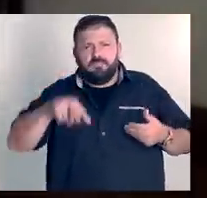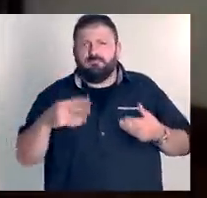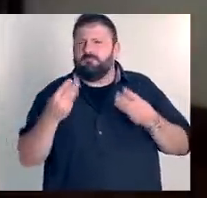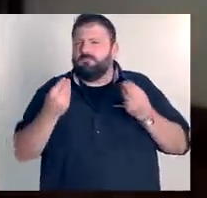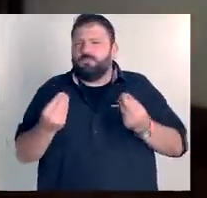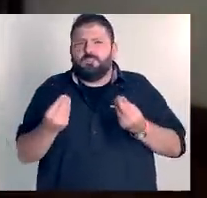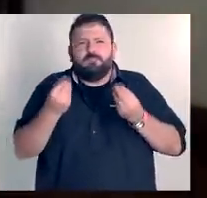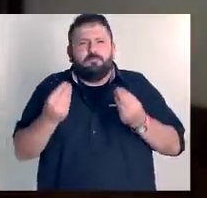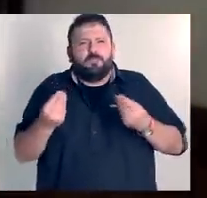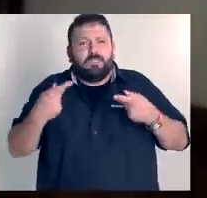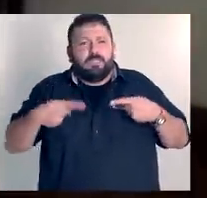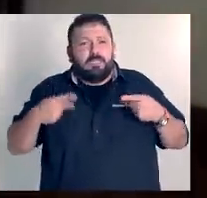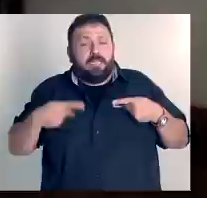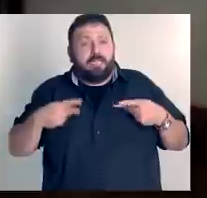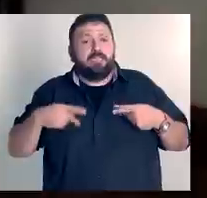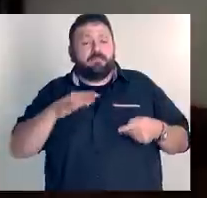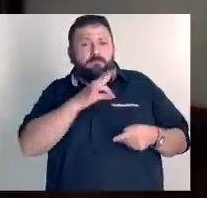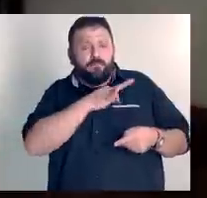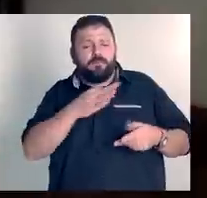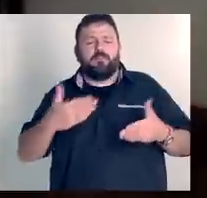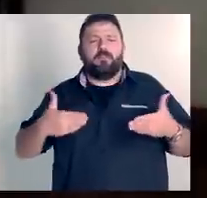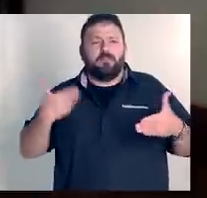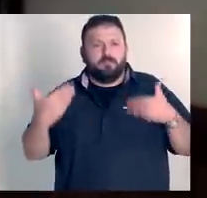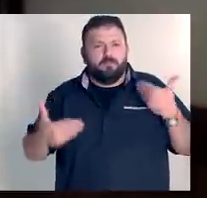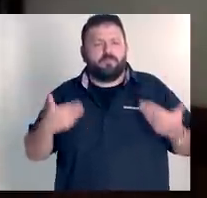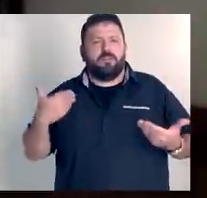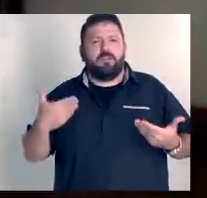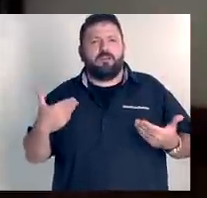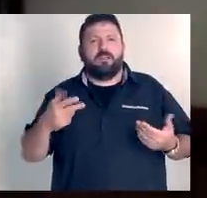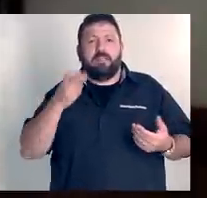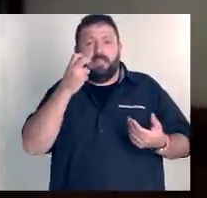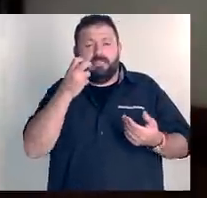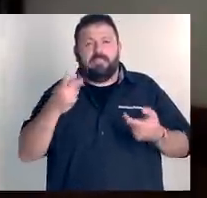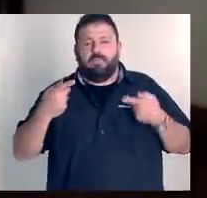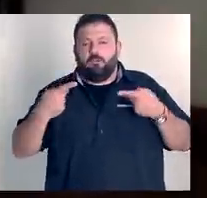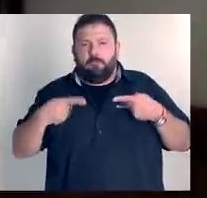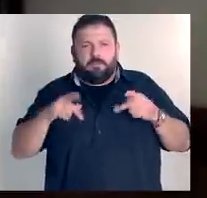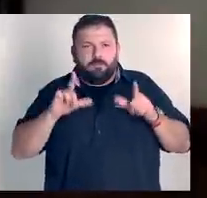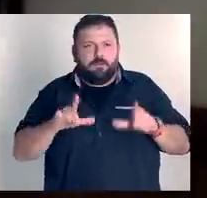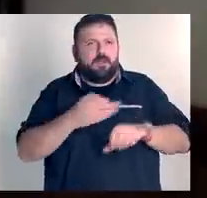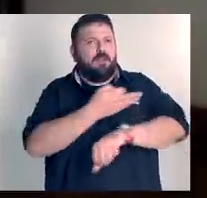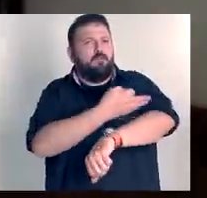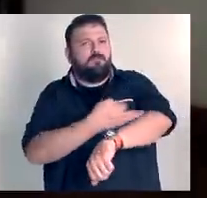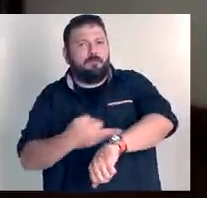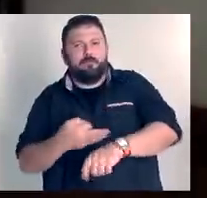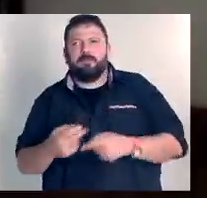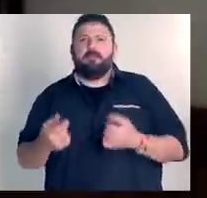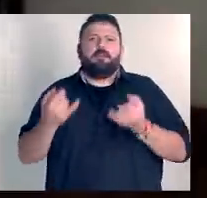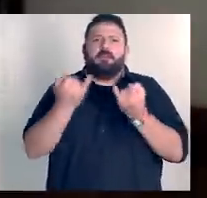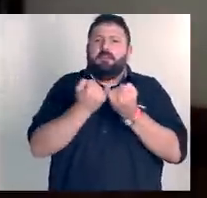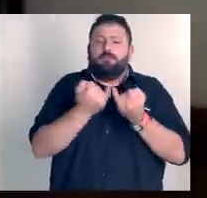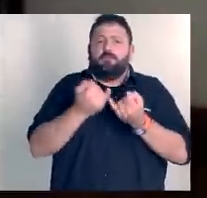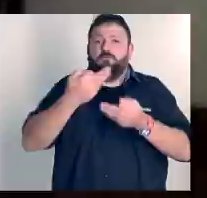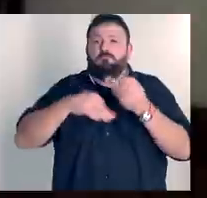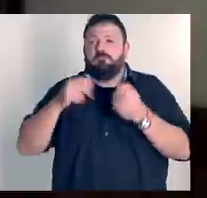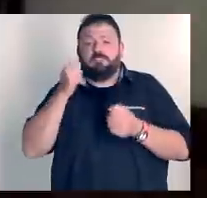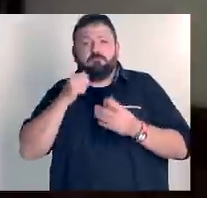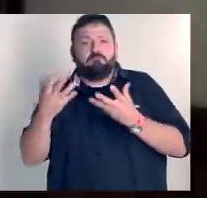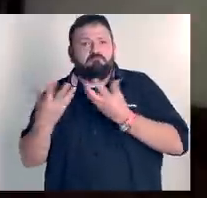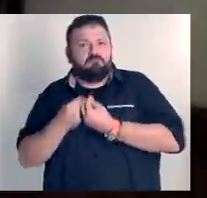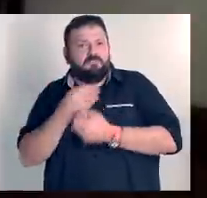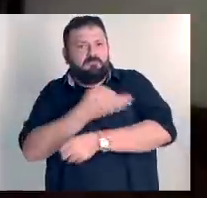y millones de personas estamos disfrutando en lo personal, en lo familiar. Pepe Toño, mis hijitas y yo, pues